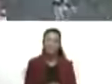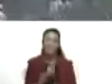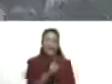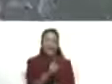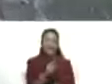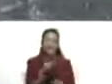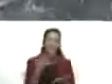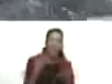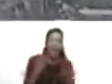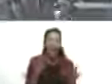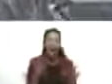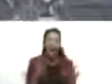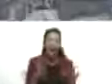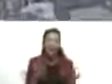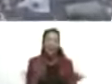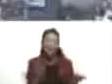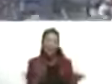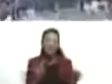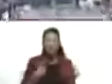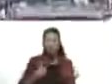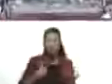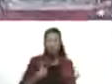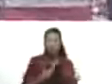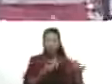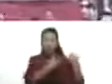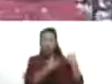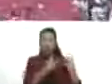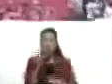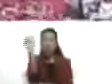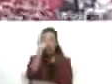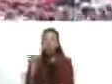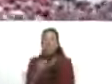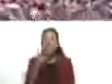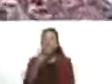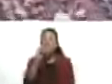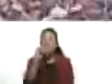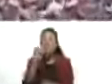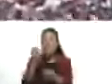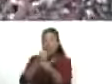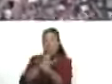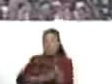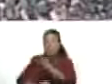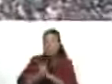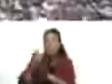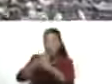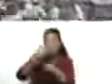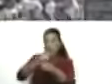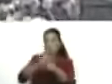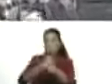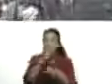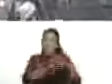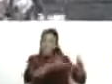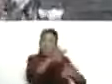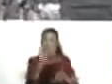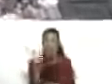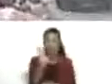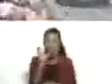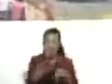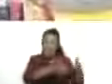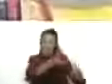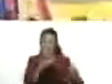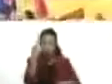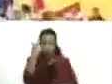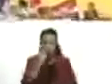Era delegado sindical de mis compañeros trabajadores del metro.